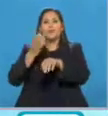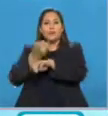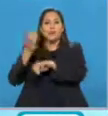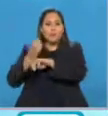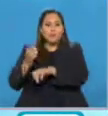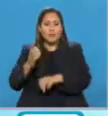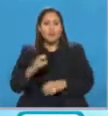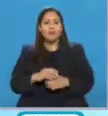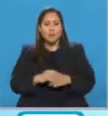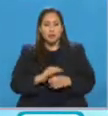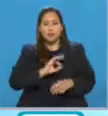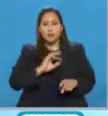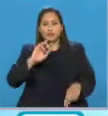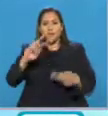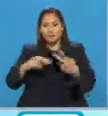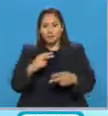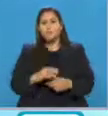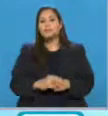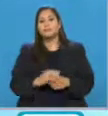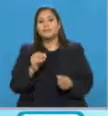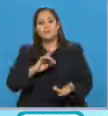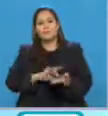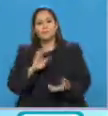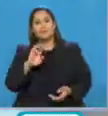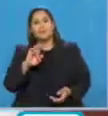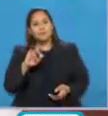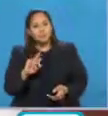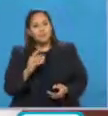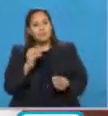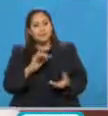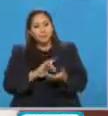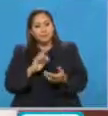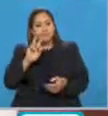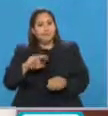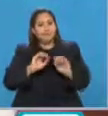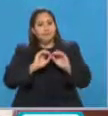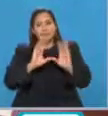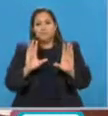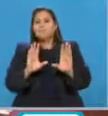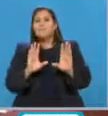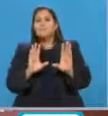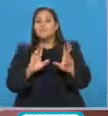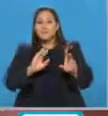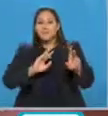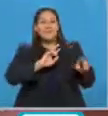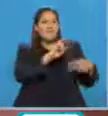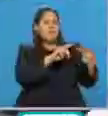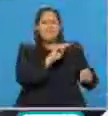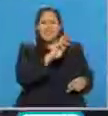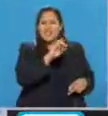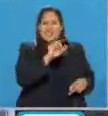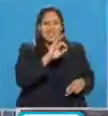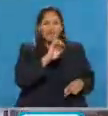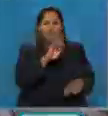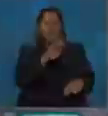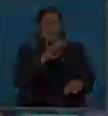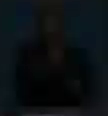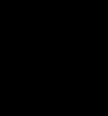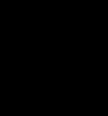Mexicana, o sea que hay Muy chance bien. para verlas. sí. Perfecto. Gracias, Eric. Eric, Buen muchísimas fin. gracias. Definitivamente no vamos a ir a ver la de. No.